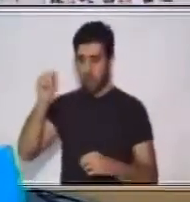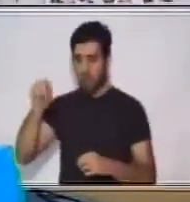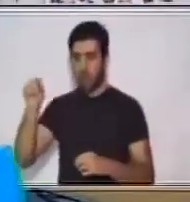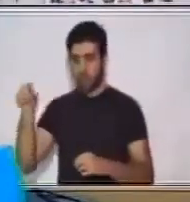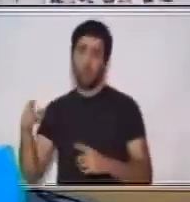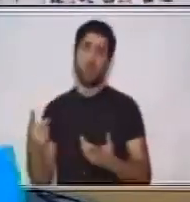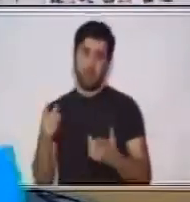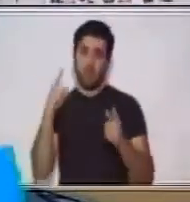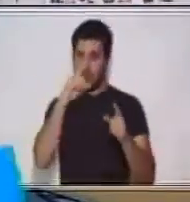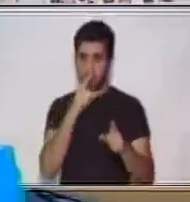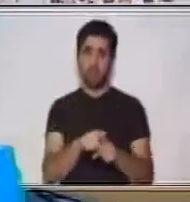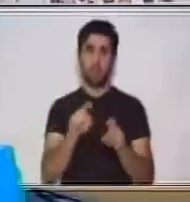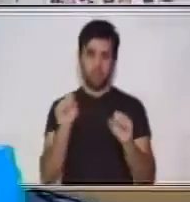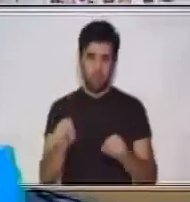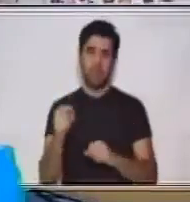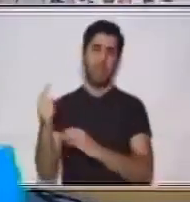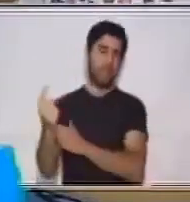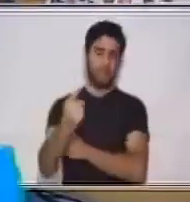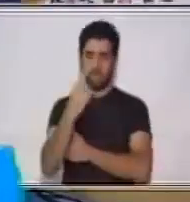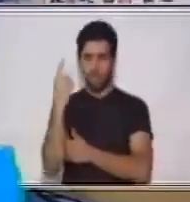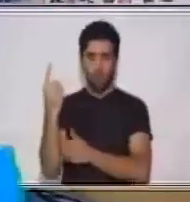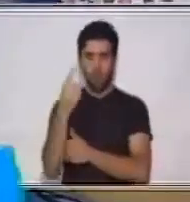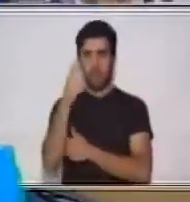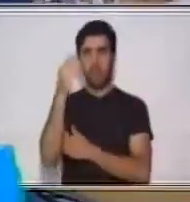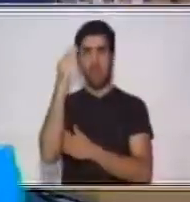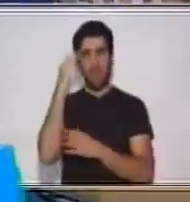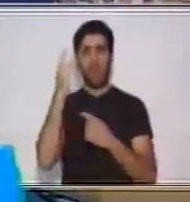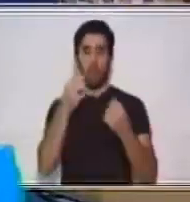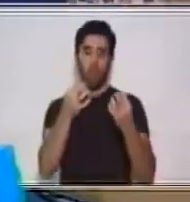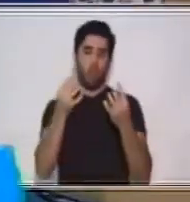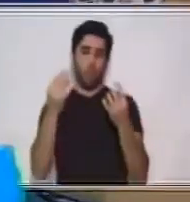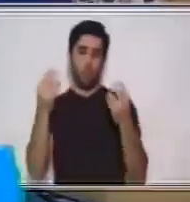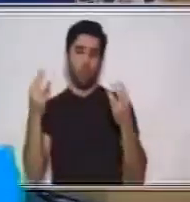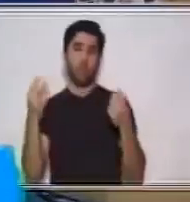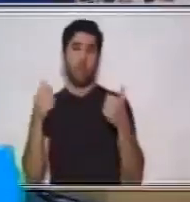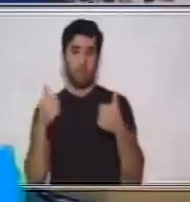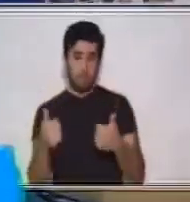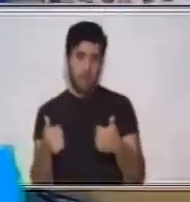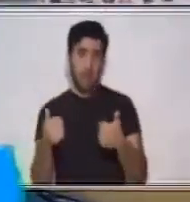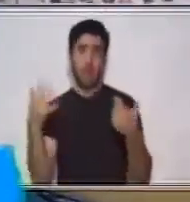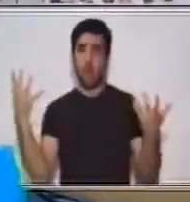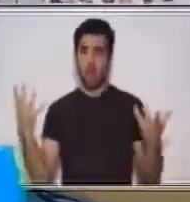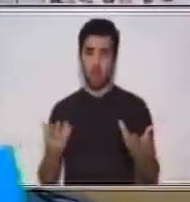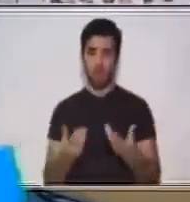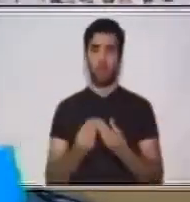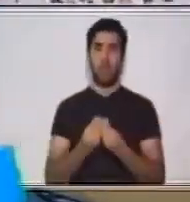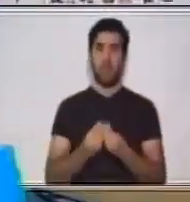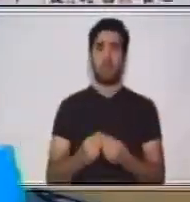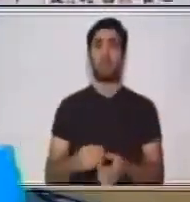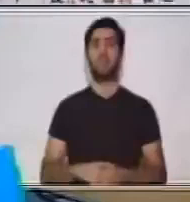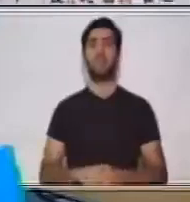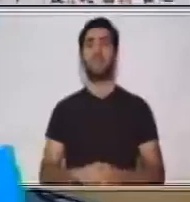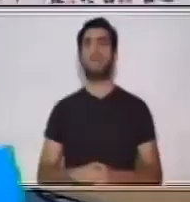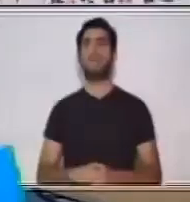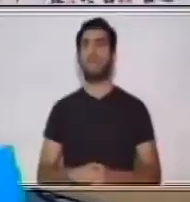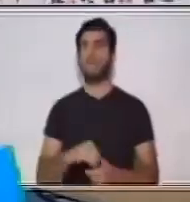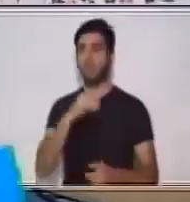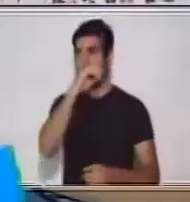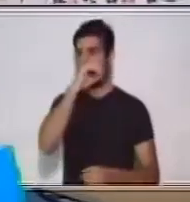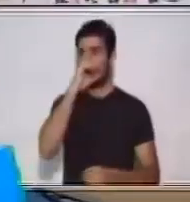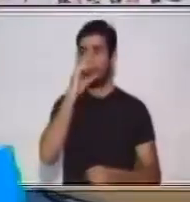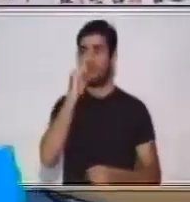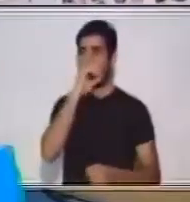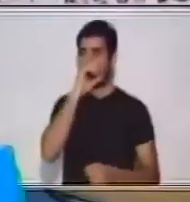muy importante que corroboremos si es esa la cantidad, ¿sí? Entonces